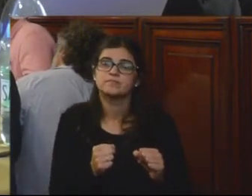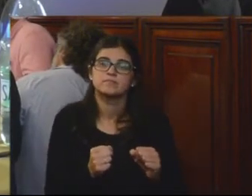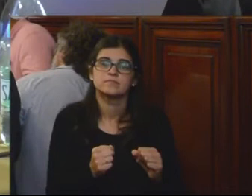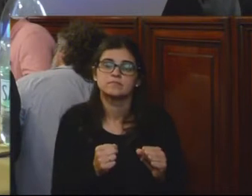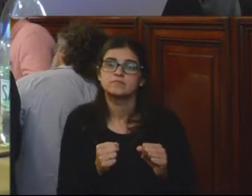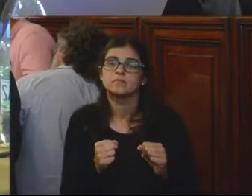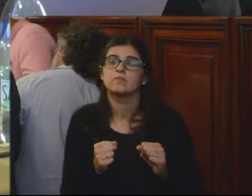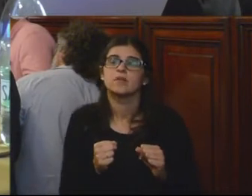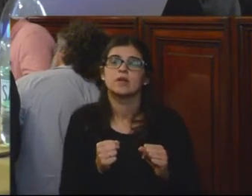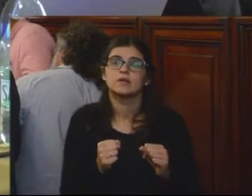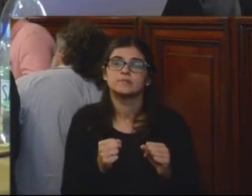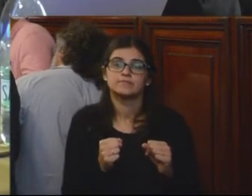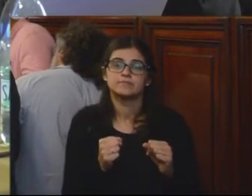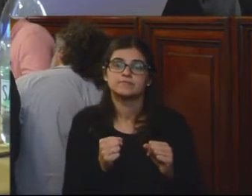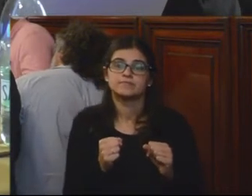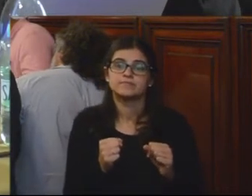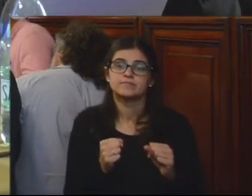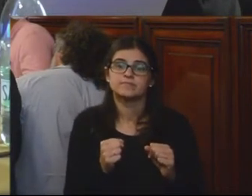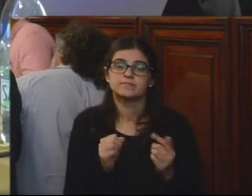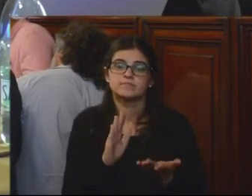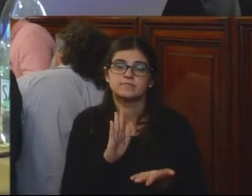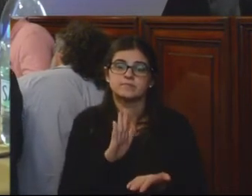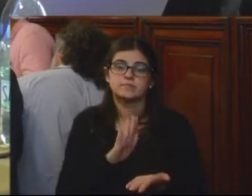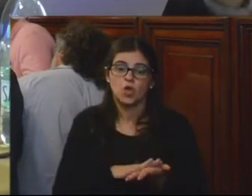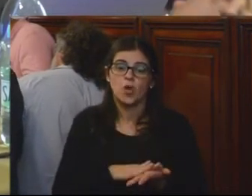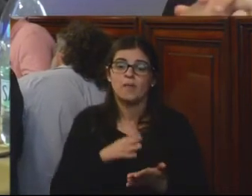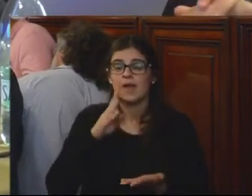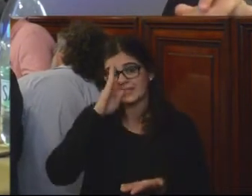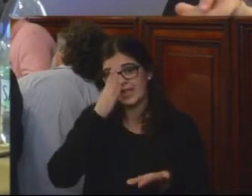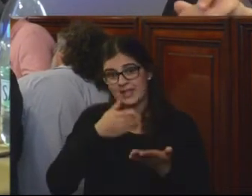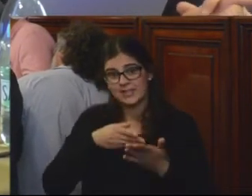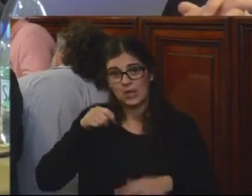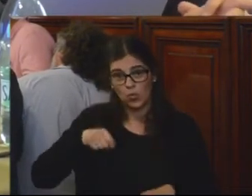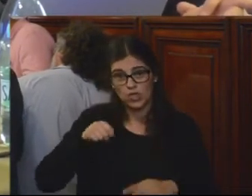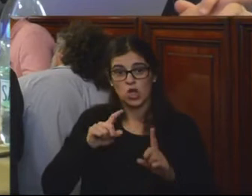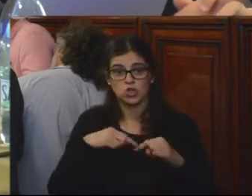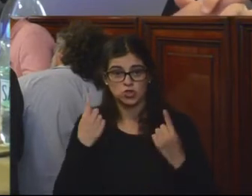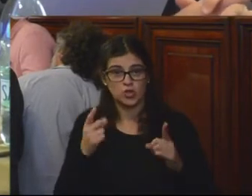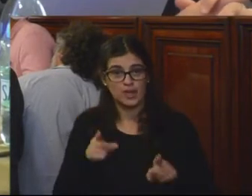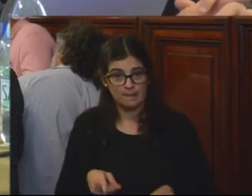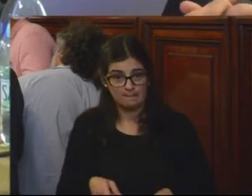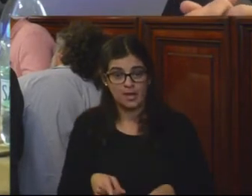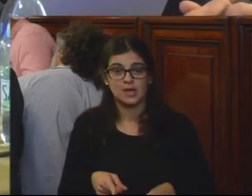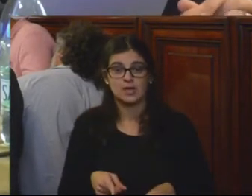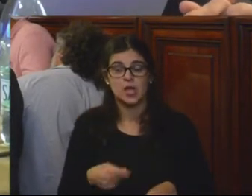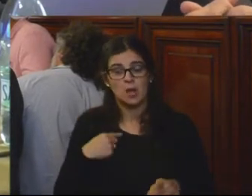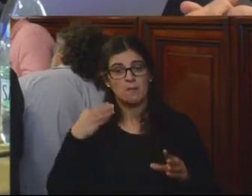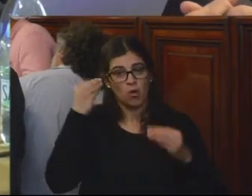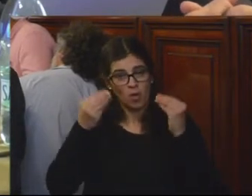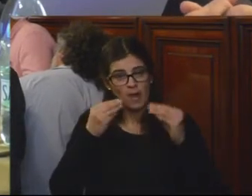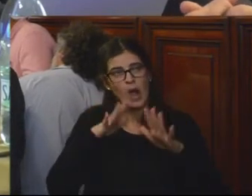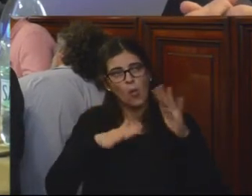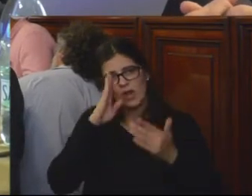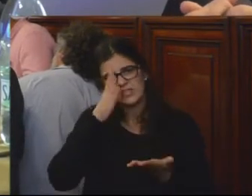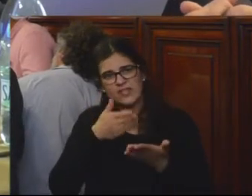en relación a las sentencias judiciales a nosotros también nos han preocupado algunas sentencias